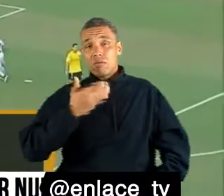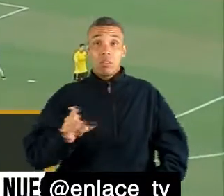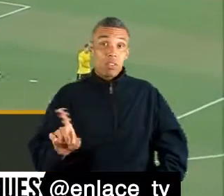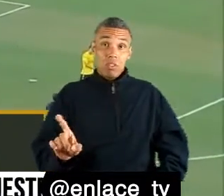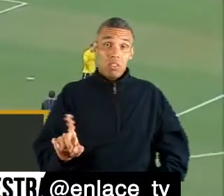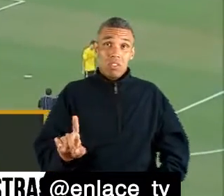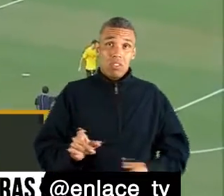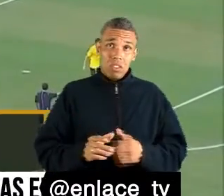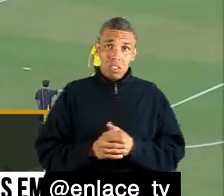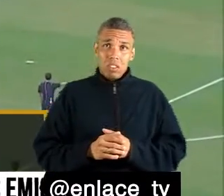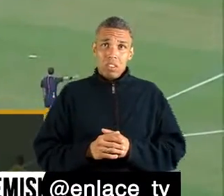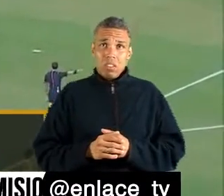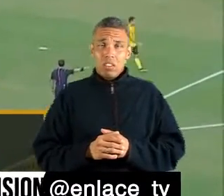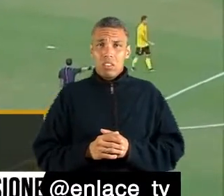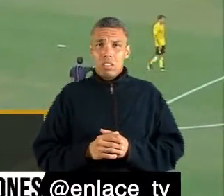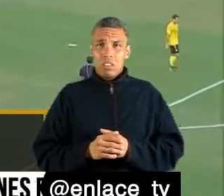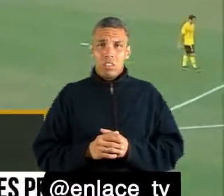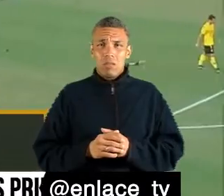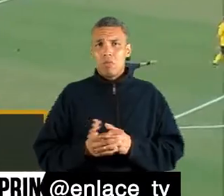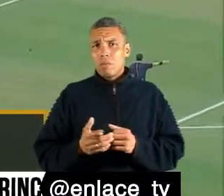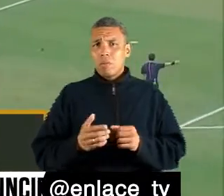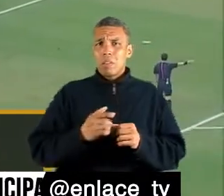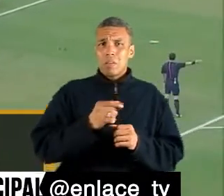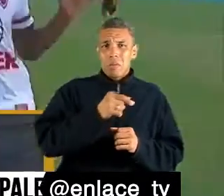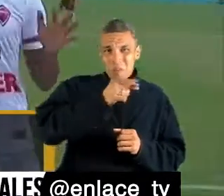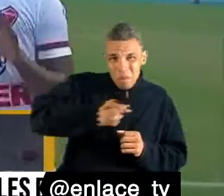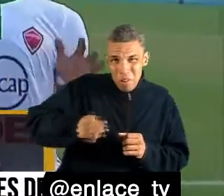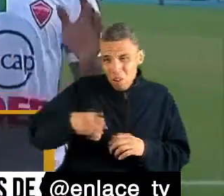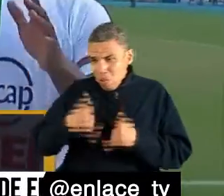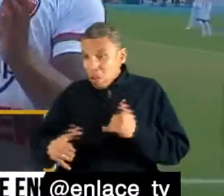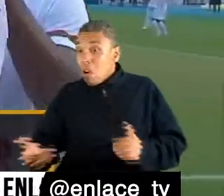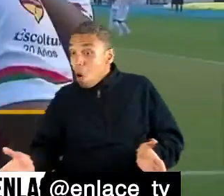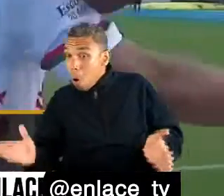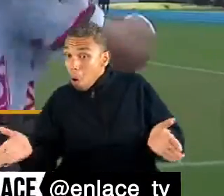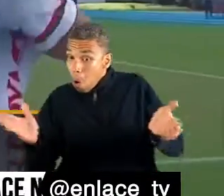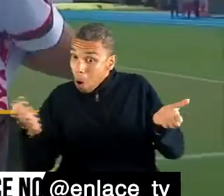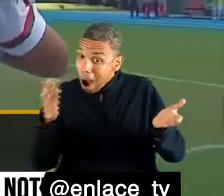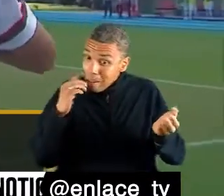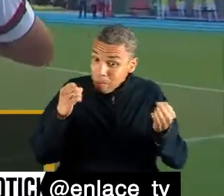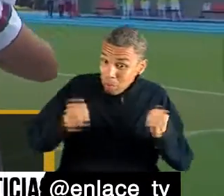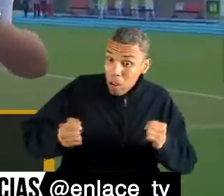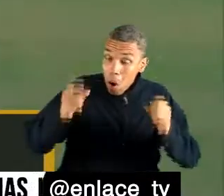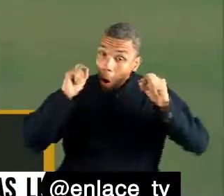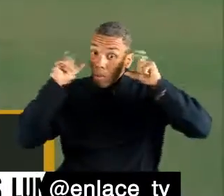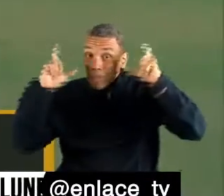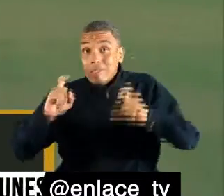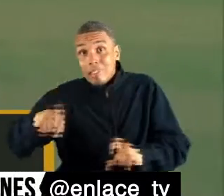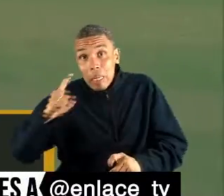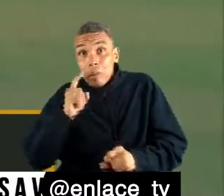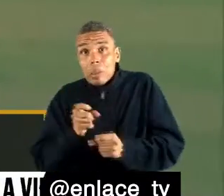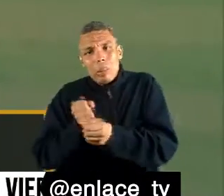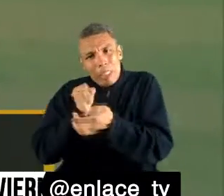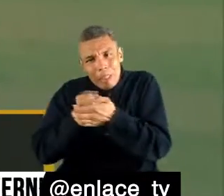con mucho estimulando los jugadores, buscando la aplicación de ellos, buscando la concentración de ellos,